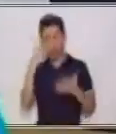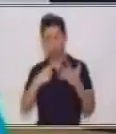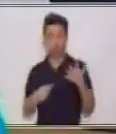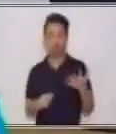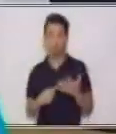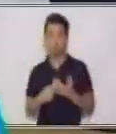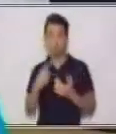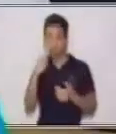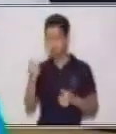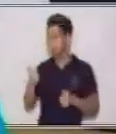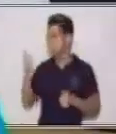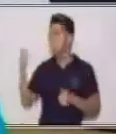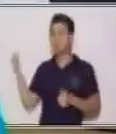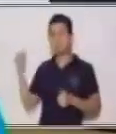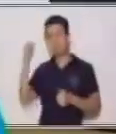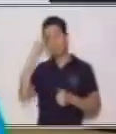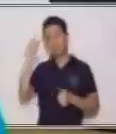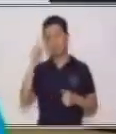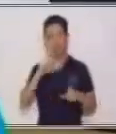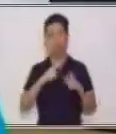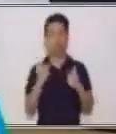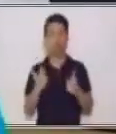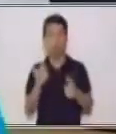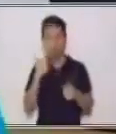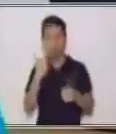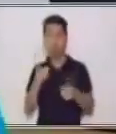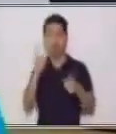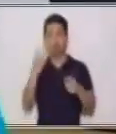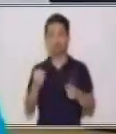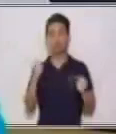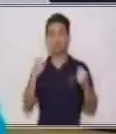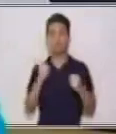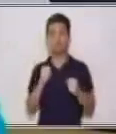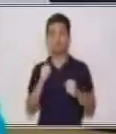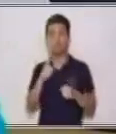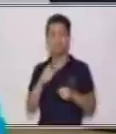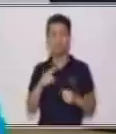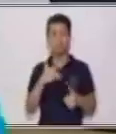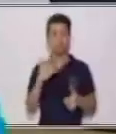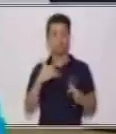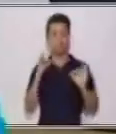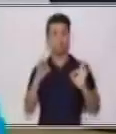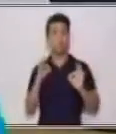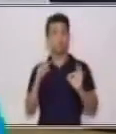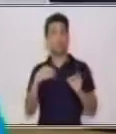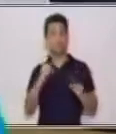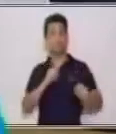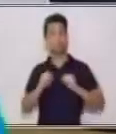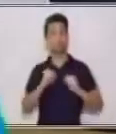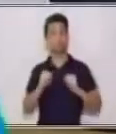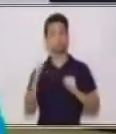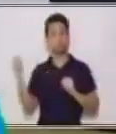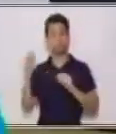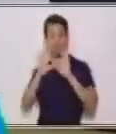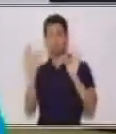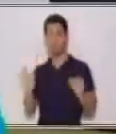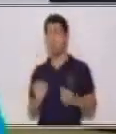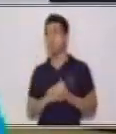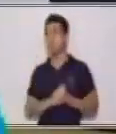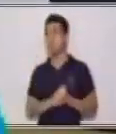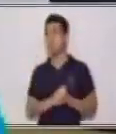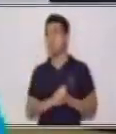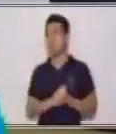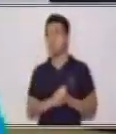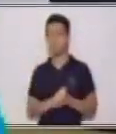pues puedes retomar de aquí la idea y volverlo a hacer cuando ya te sientas seguro de que esto sea de esta manera.